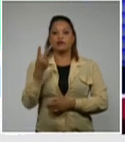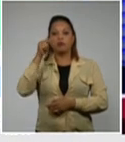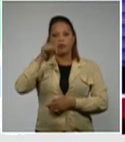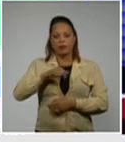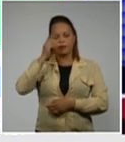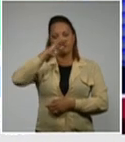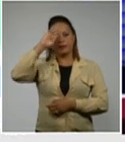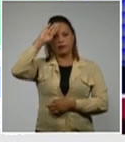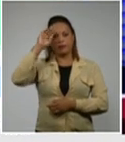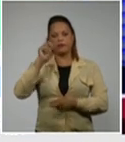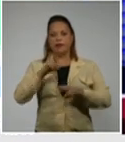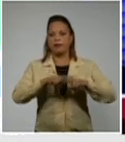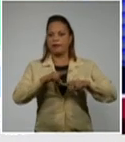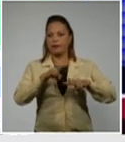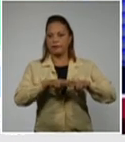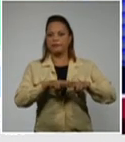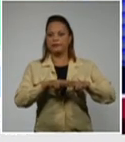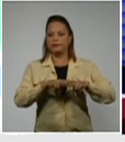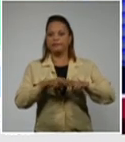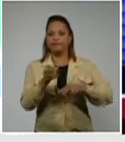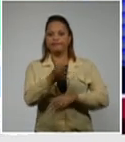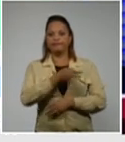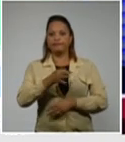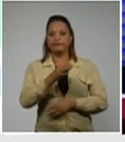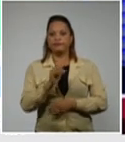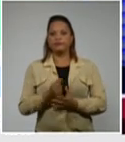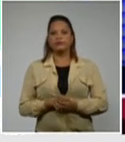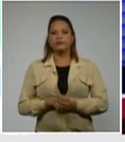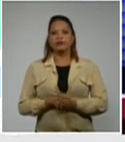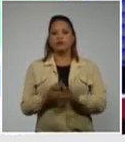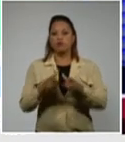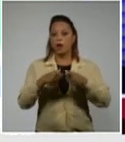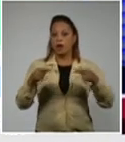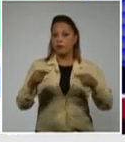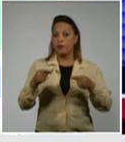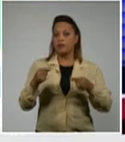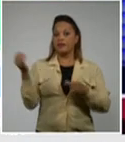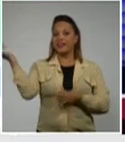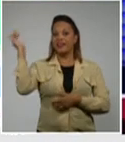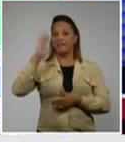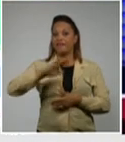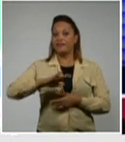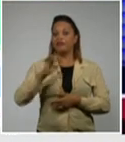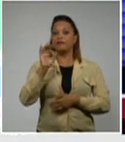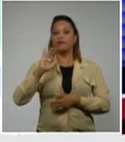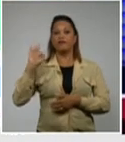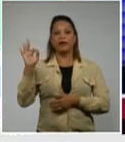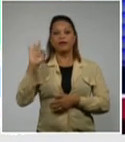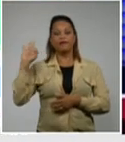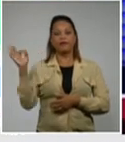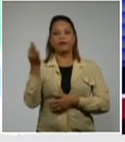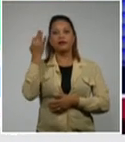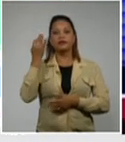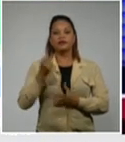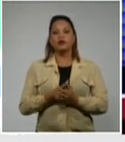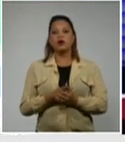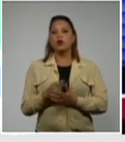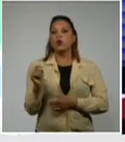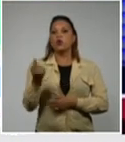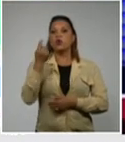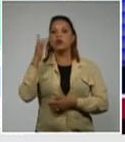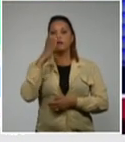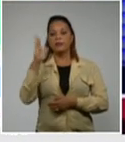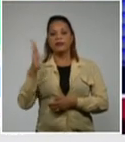Habana. Una japonesa procedente de Francia, una brasileña procedente de Panamá,